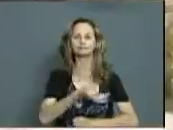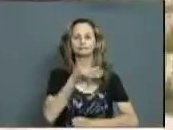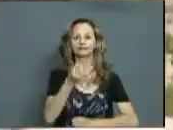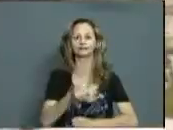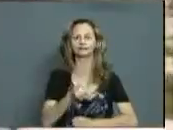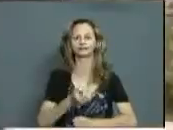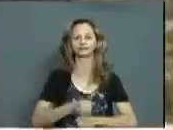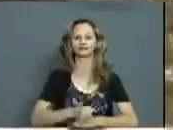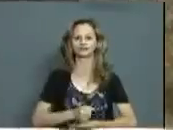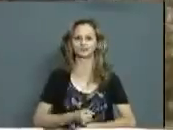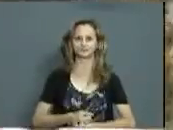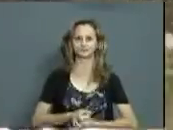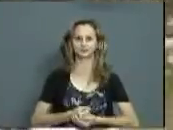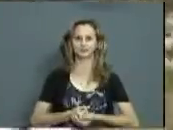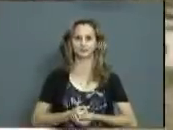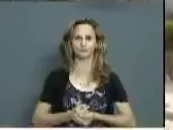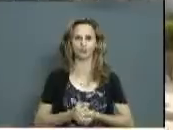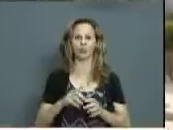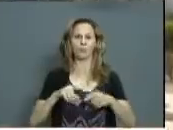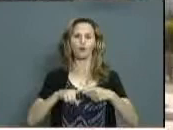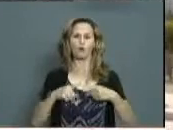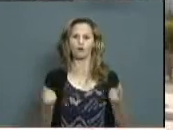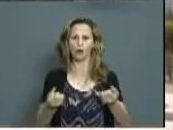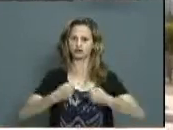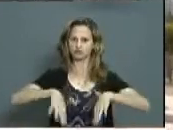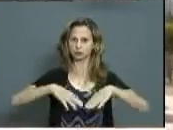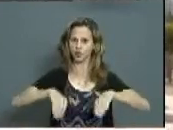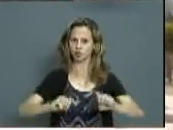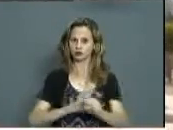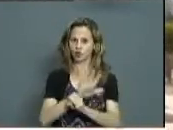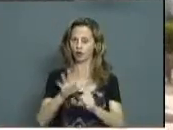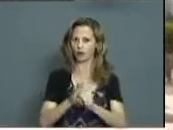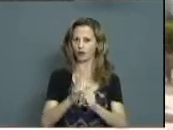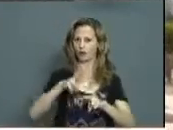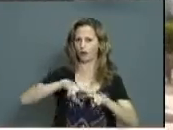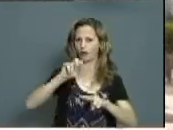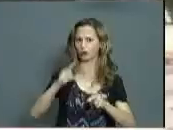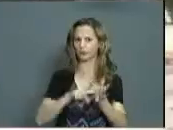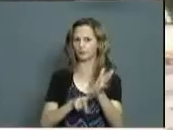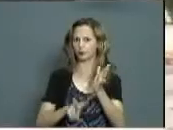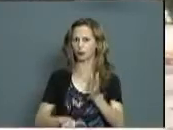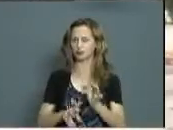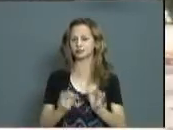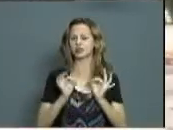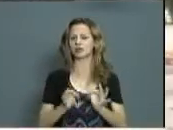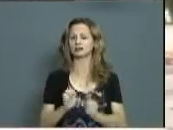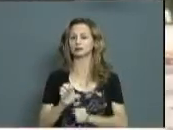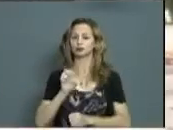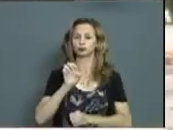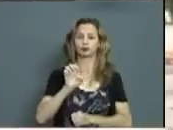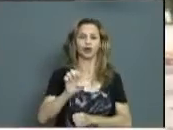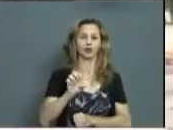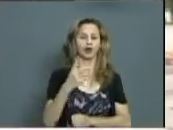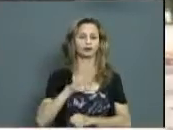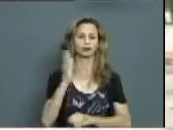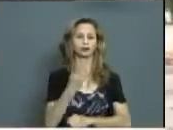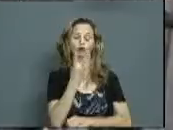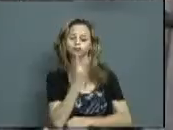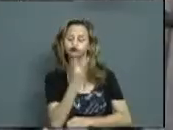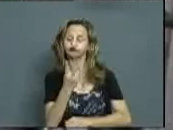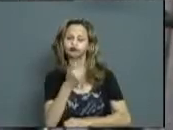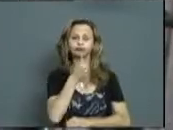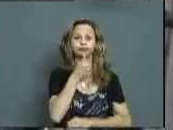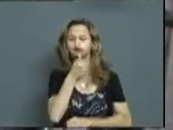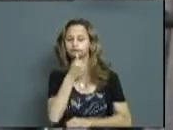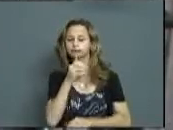Ante la transmisión comunitaria por el SARS-CoV-2 en la provincia de Holguín, urge trabajar con prevención y calidad en la atención a sospechosos